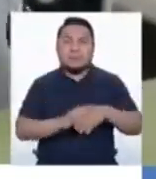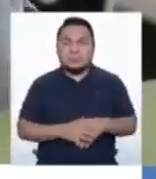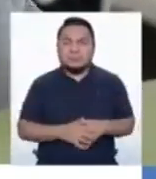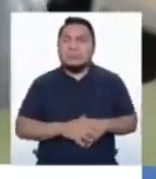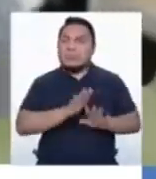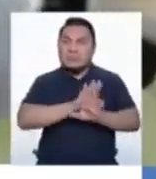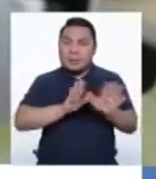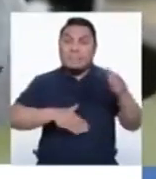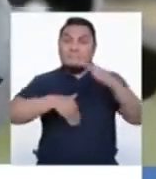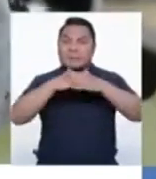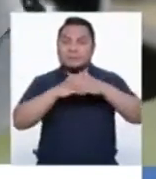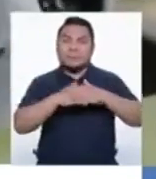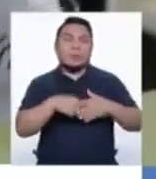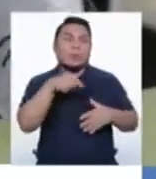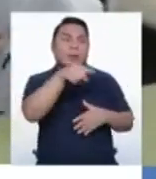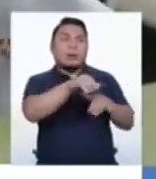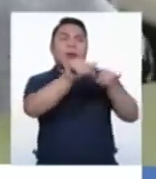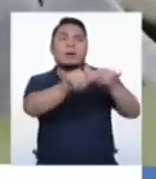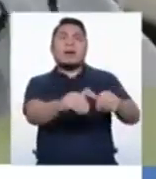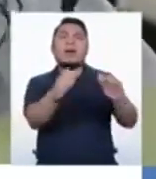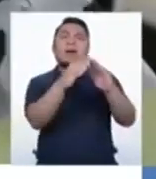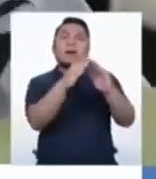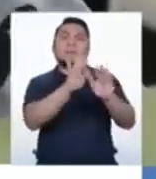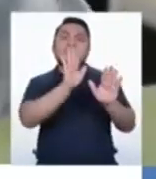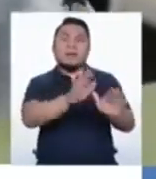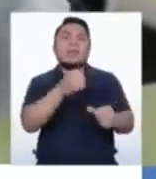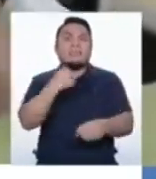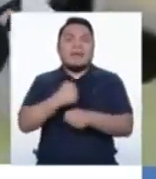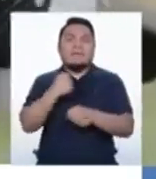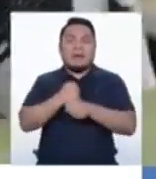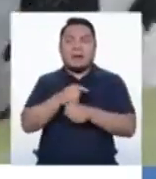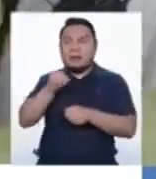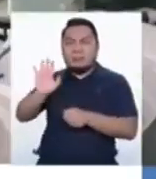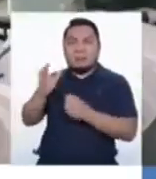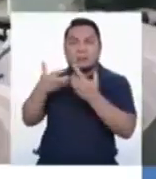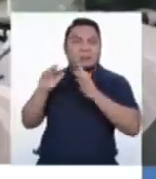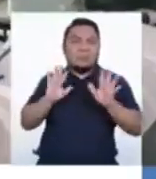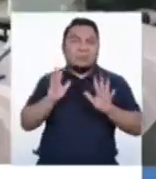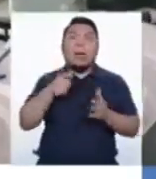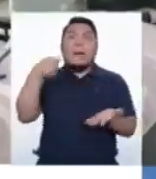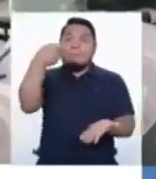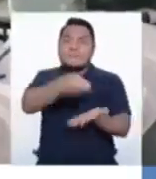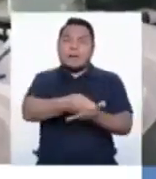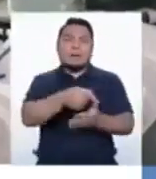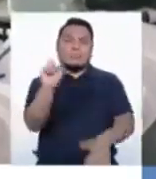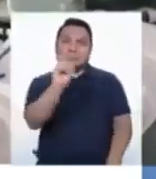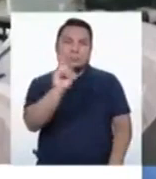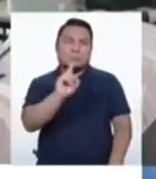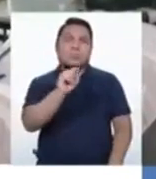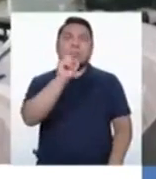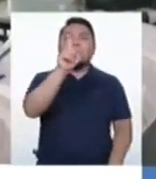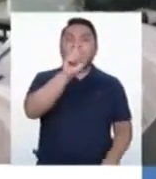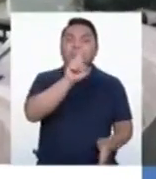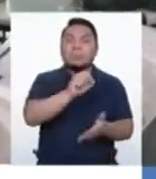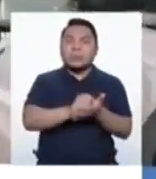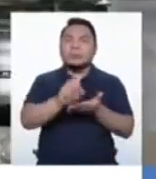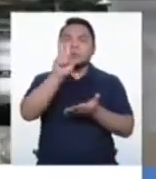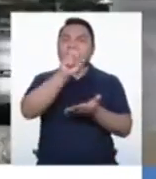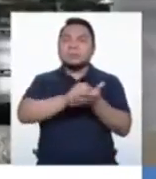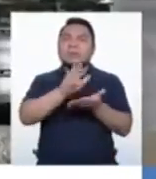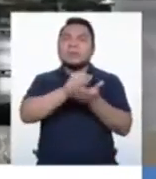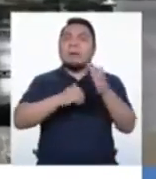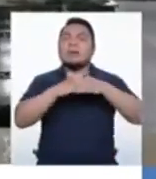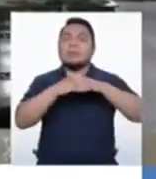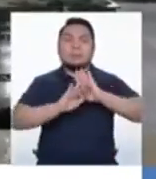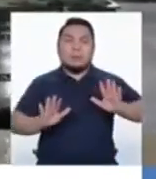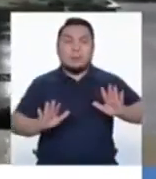¿no? Pero en el proyecto, en la discusión que ya se viene haciendo pública, lo que se está señalando es que esto va a ser viable,